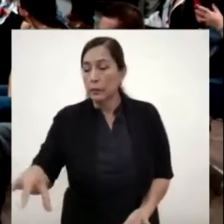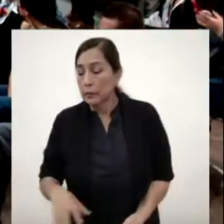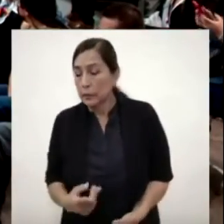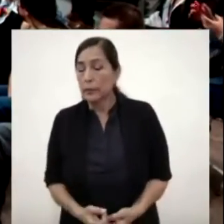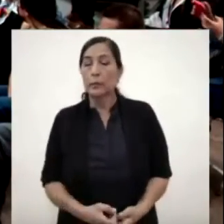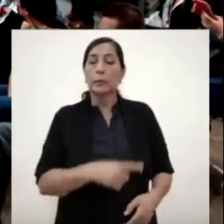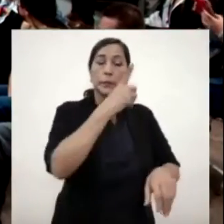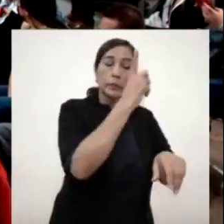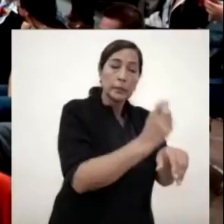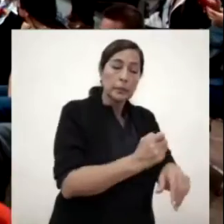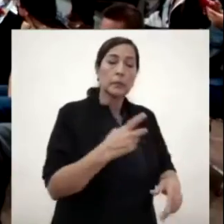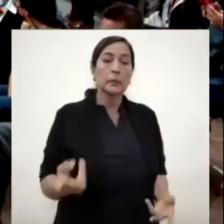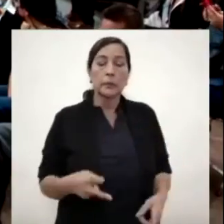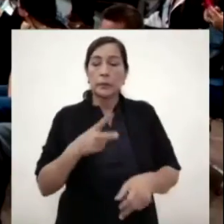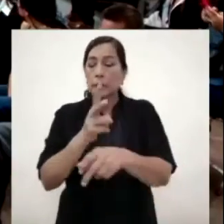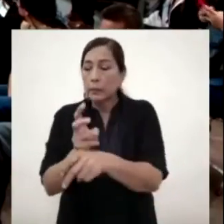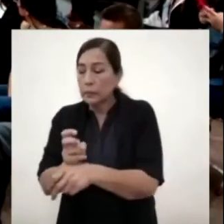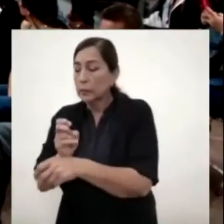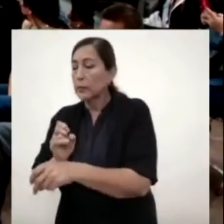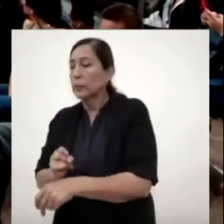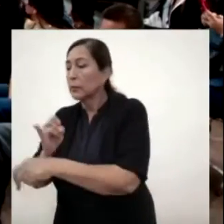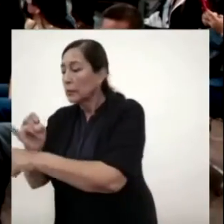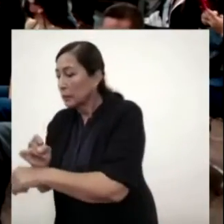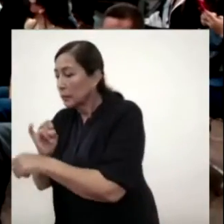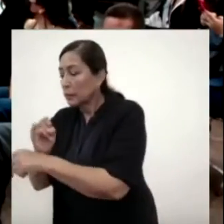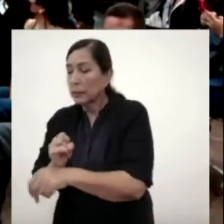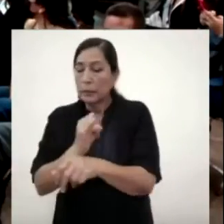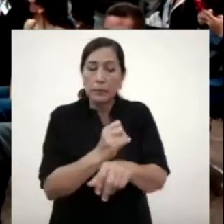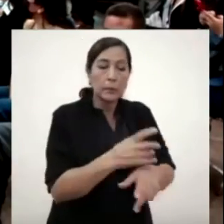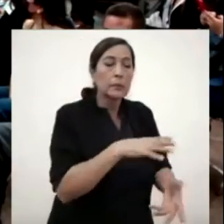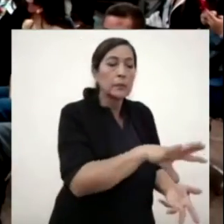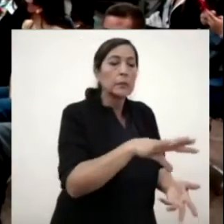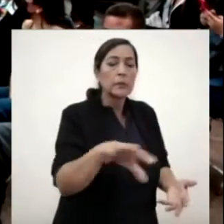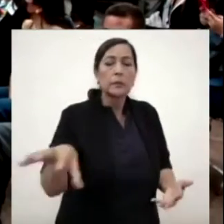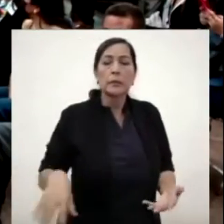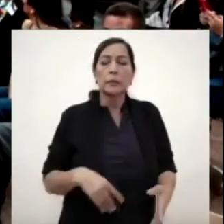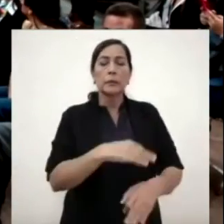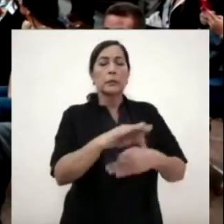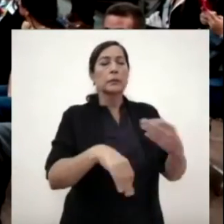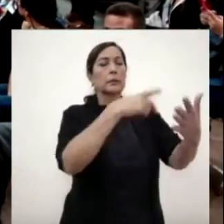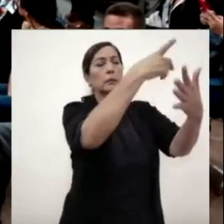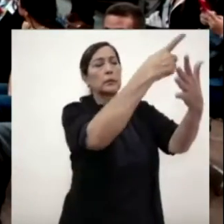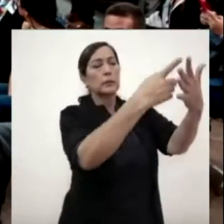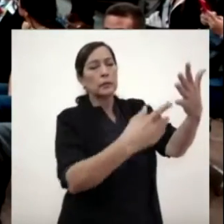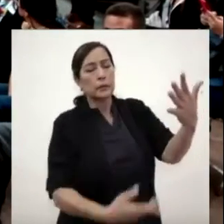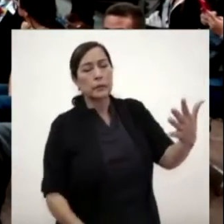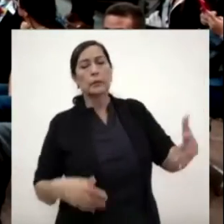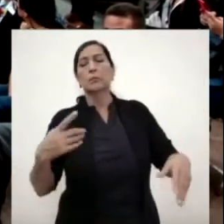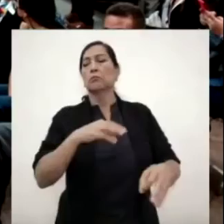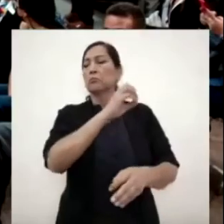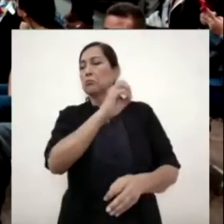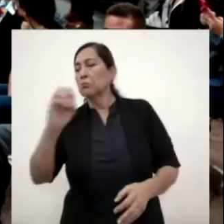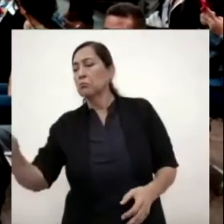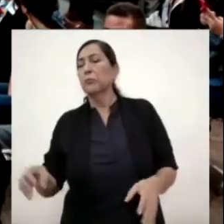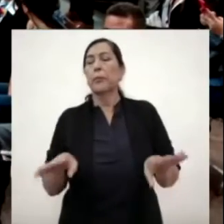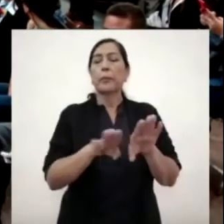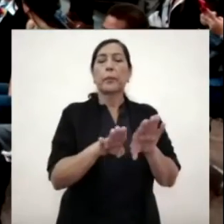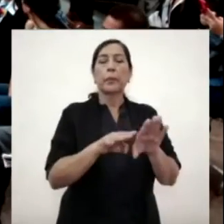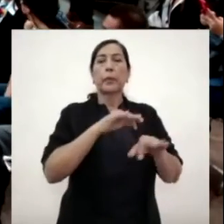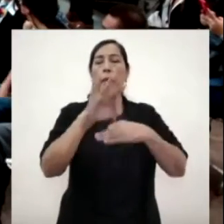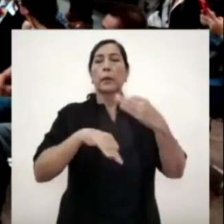primeramente un diagnóstico situacional, en donde pues tienen sus indicativos, sus reglas de operación y todas esas